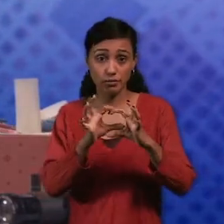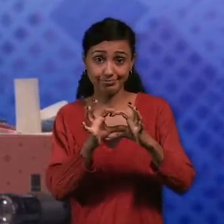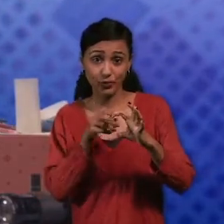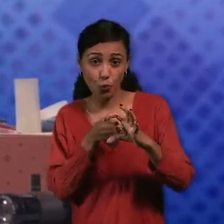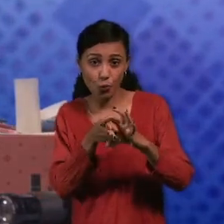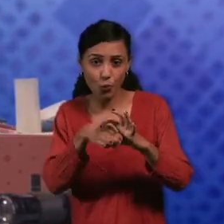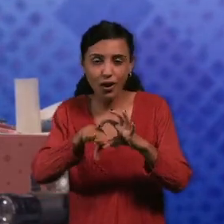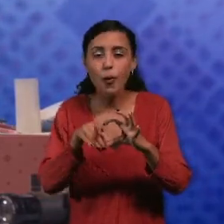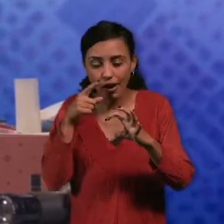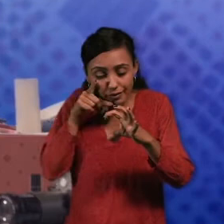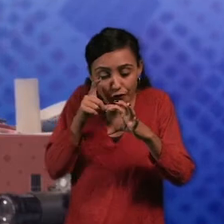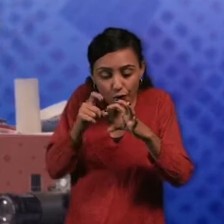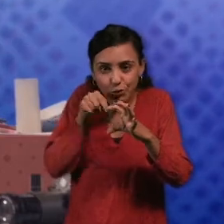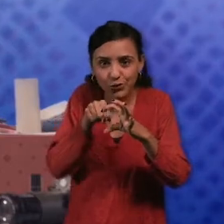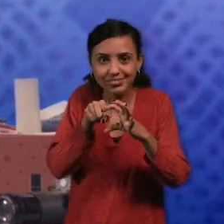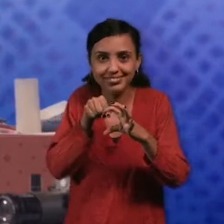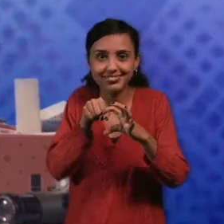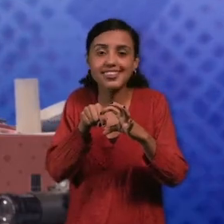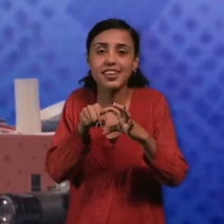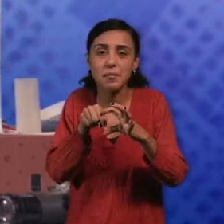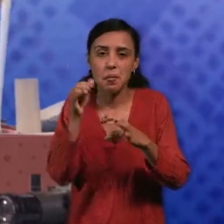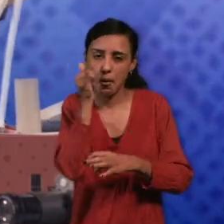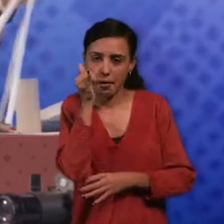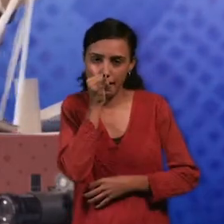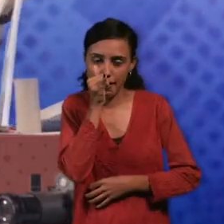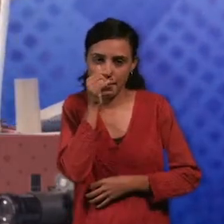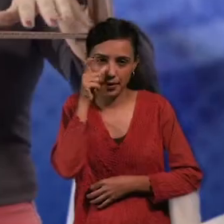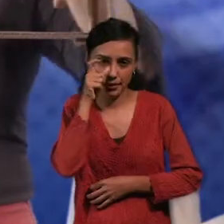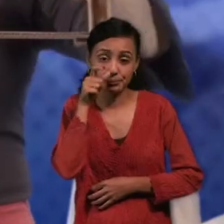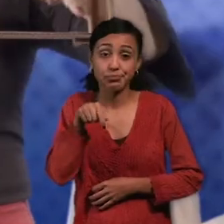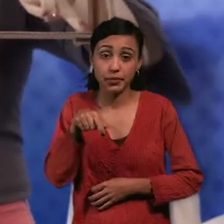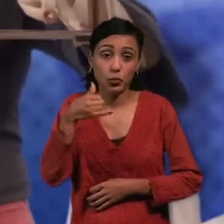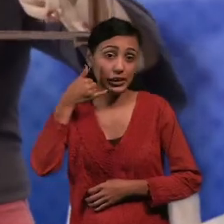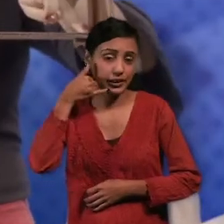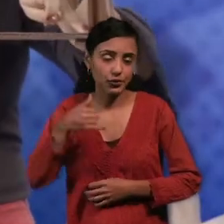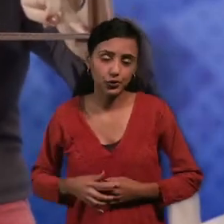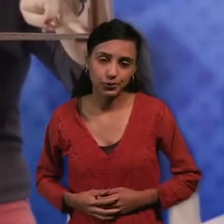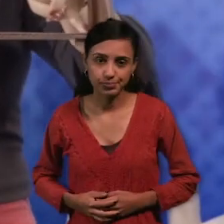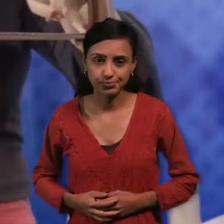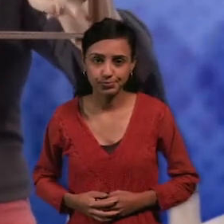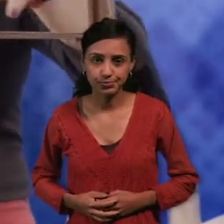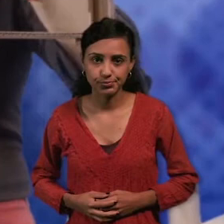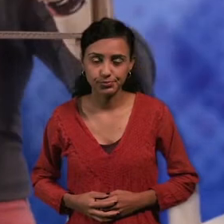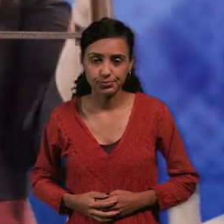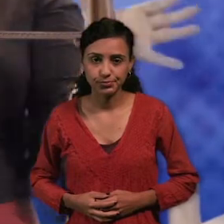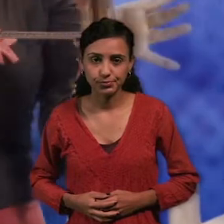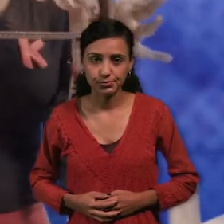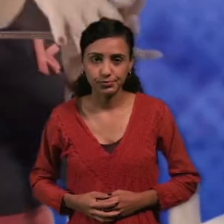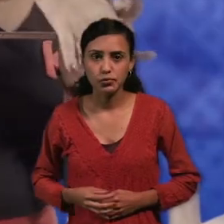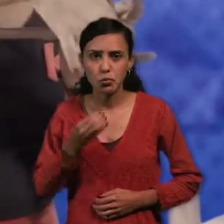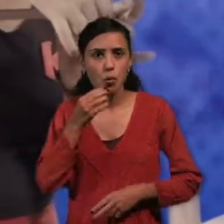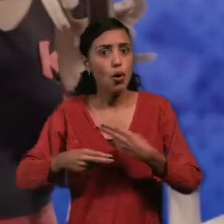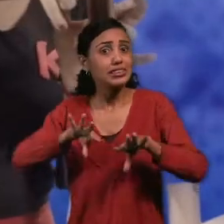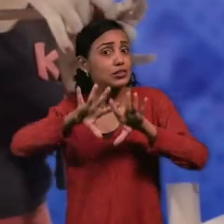cual vamos a tirar las fotos, por el cual va a quedar la cámara del teléfono. Podemos precintar el trípode completo,